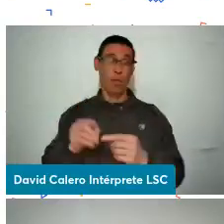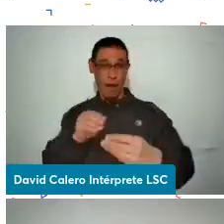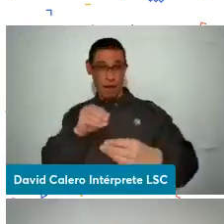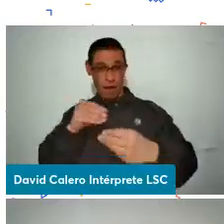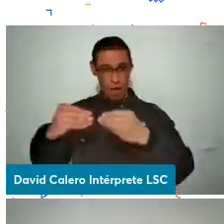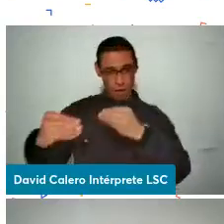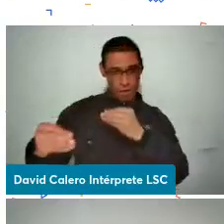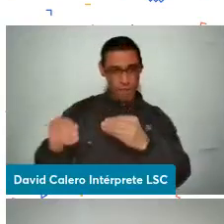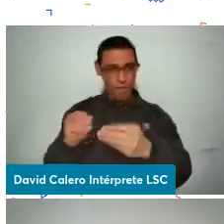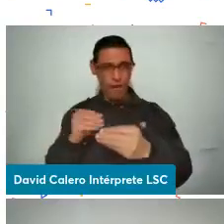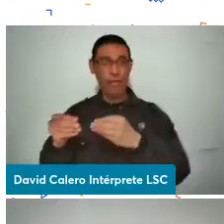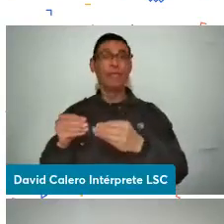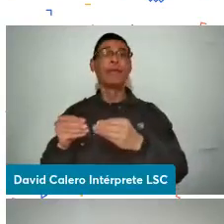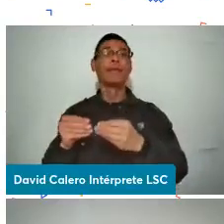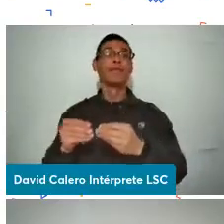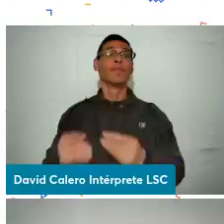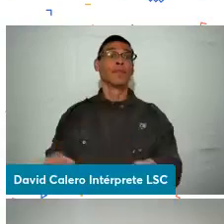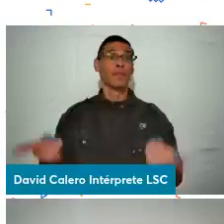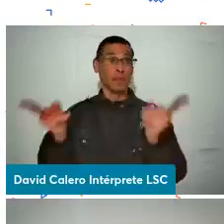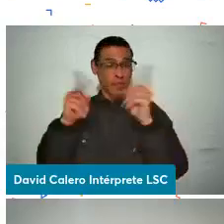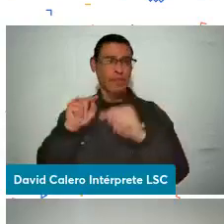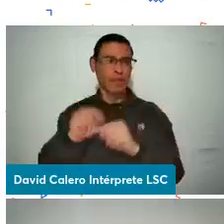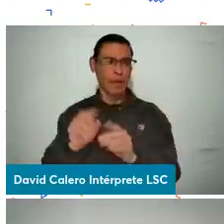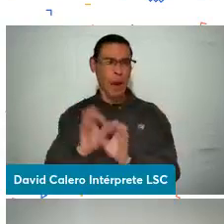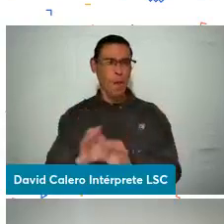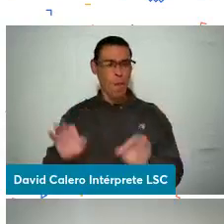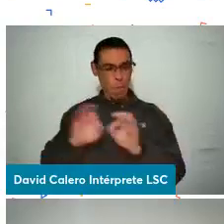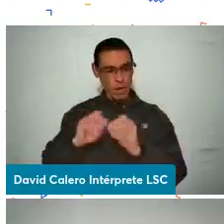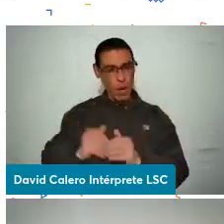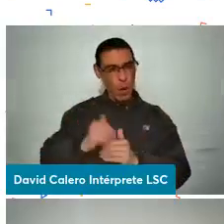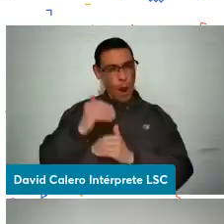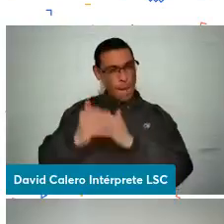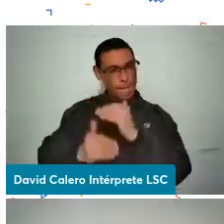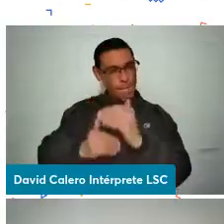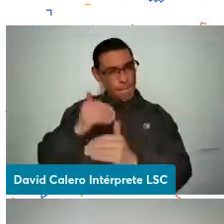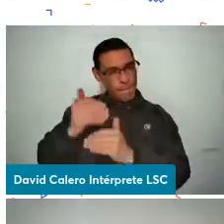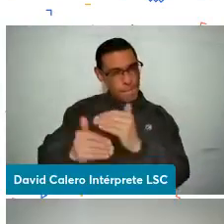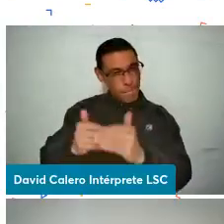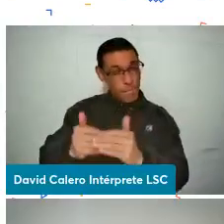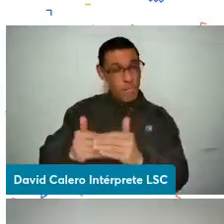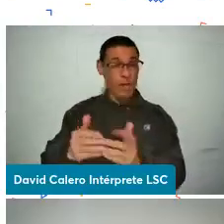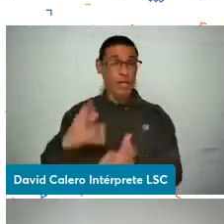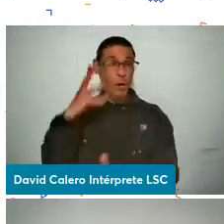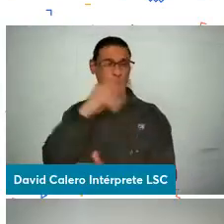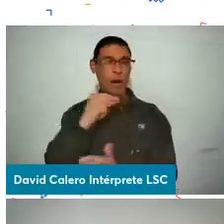lo pertinente o lo bonito pues, de todo ese proceso es que el mismo estudiante se iba dando cuenta,